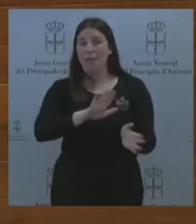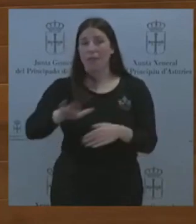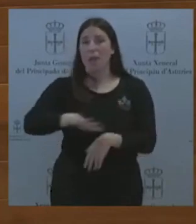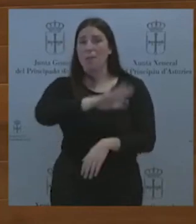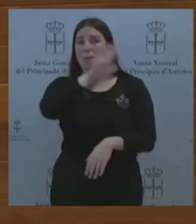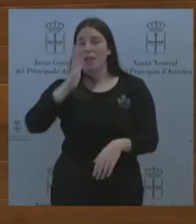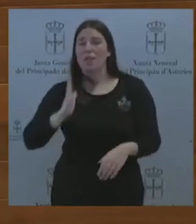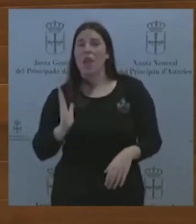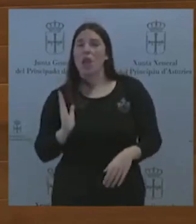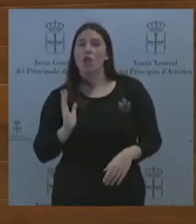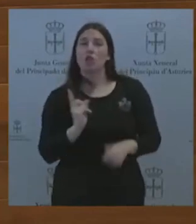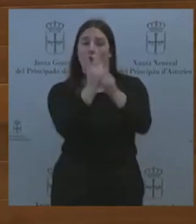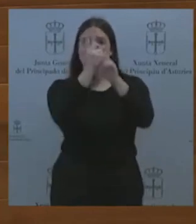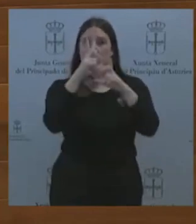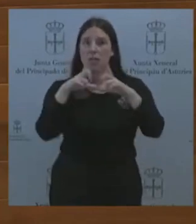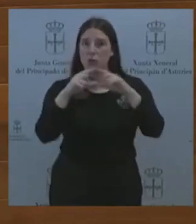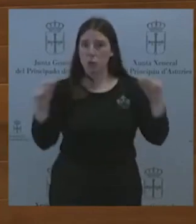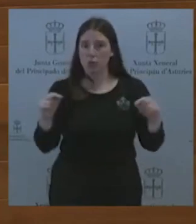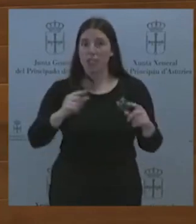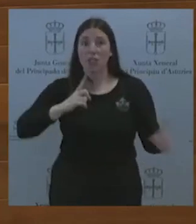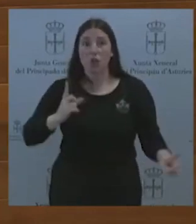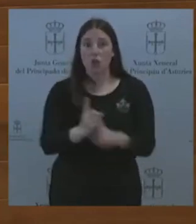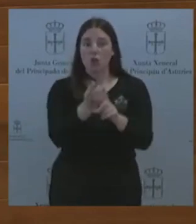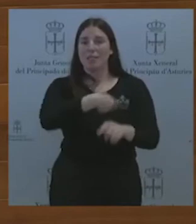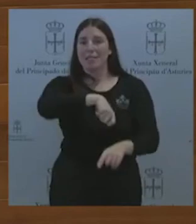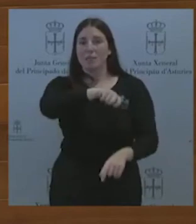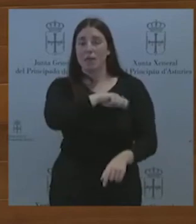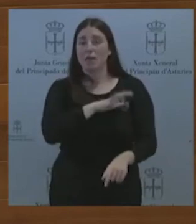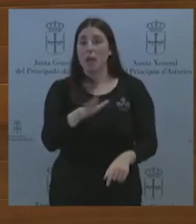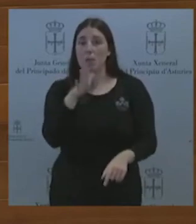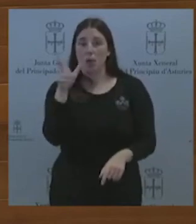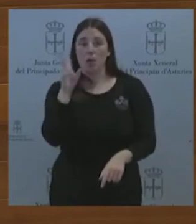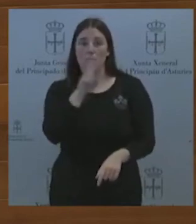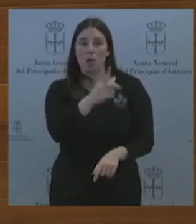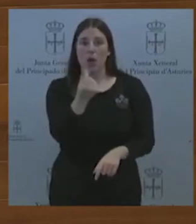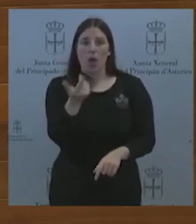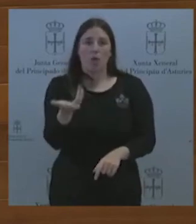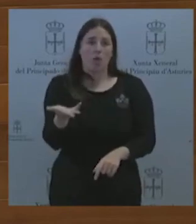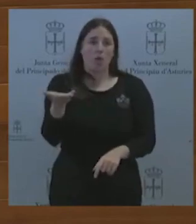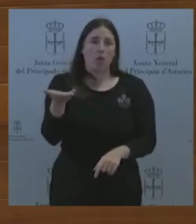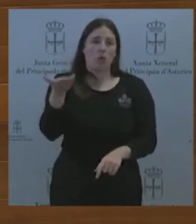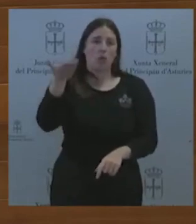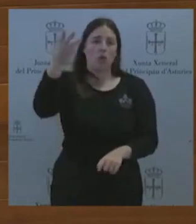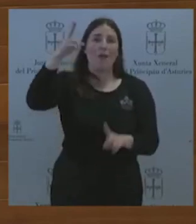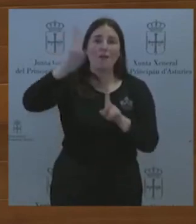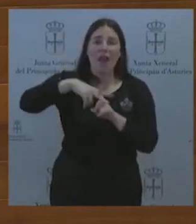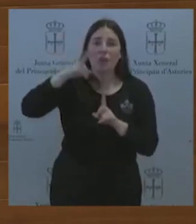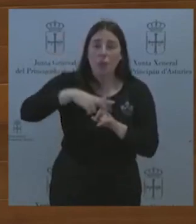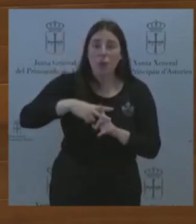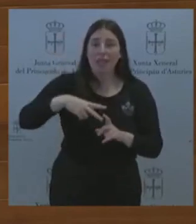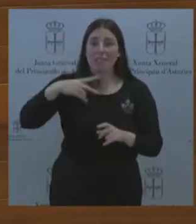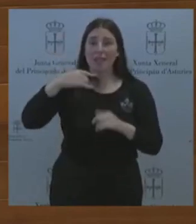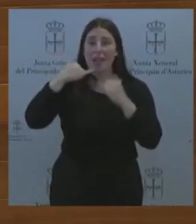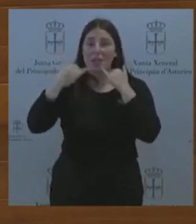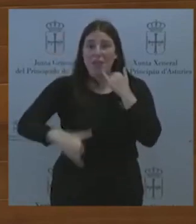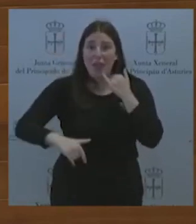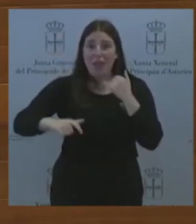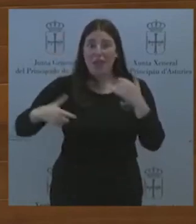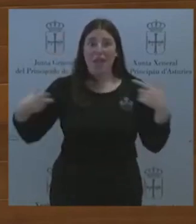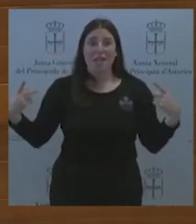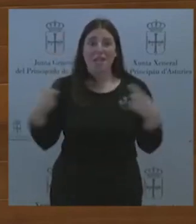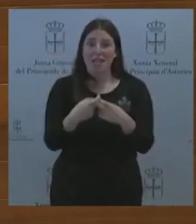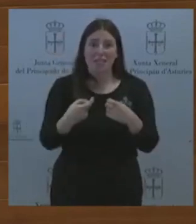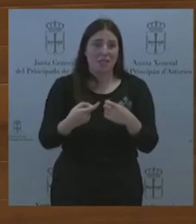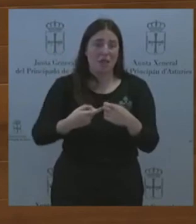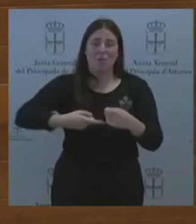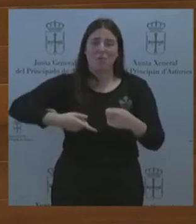España, con una inflación desbocada, las facturas de electricidad y gas más altas, la gasolina y las materias primas